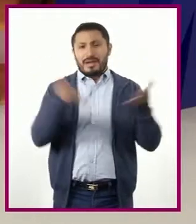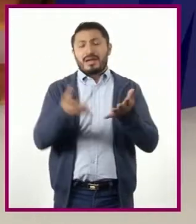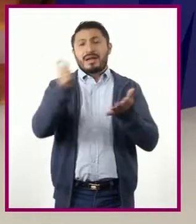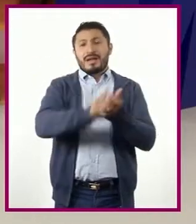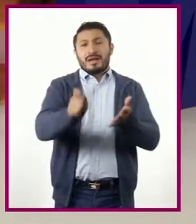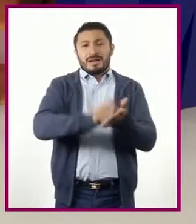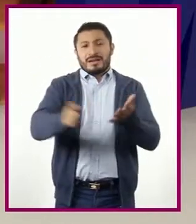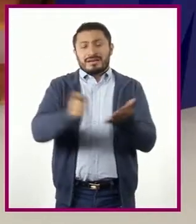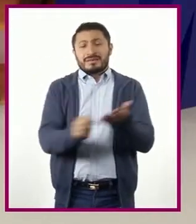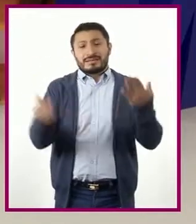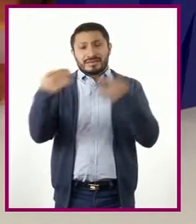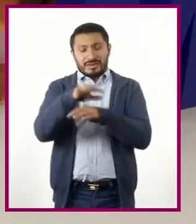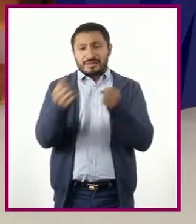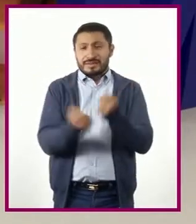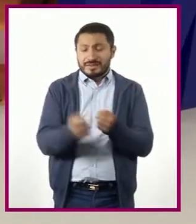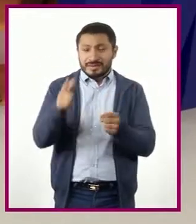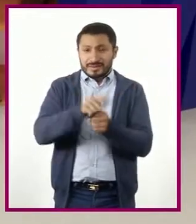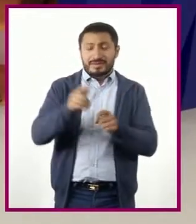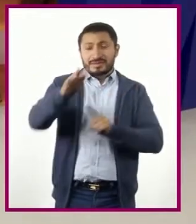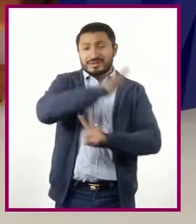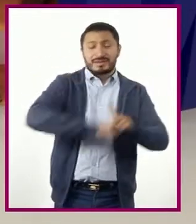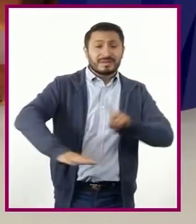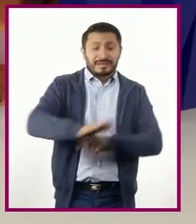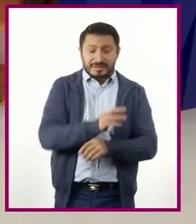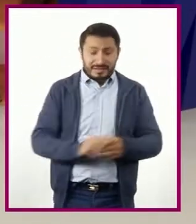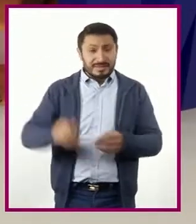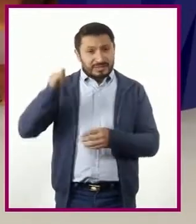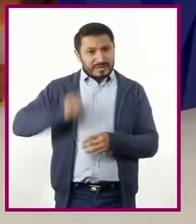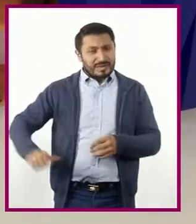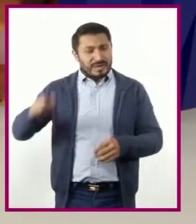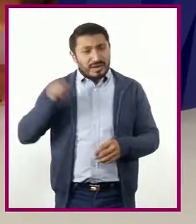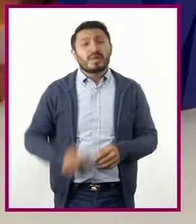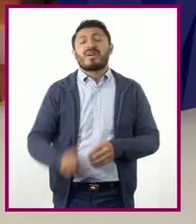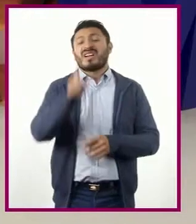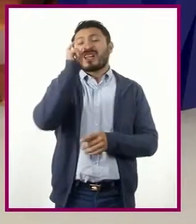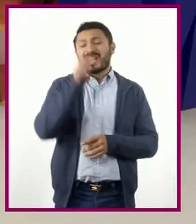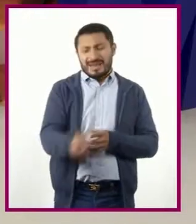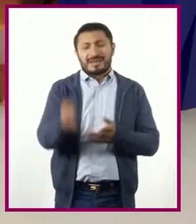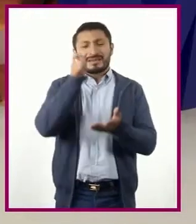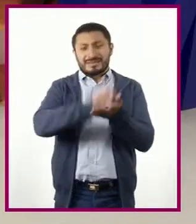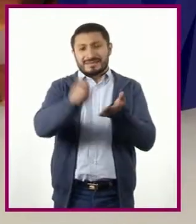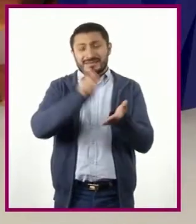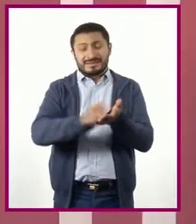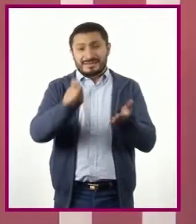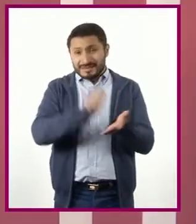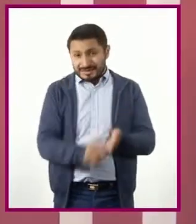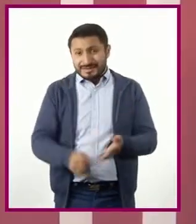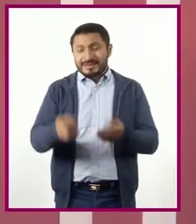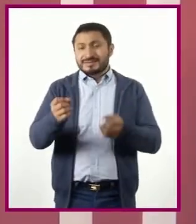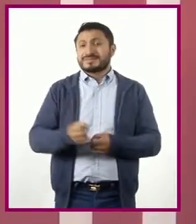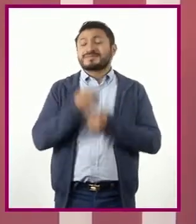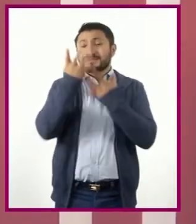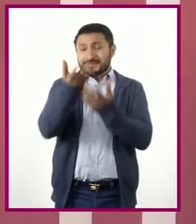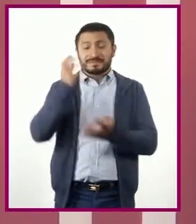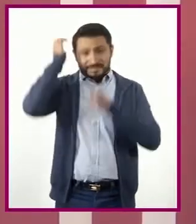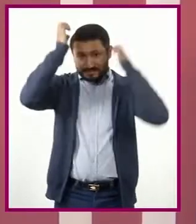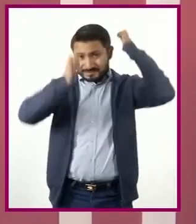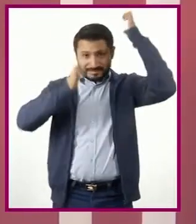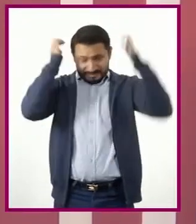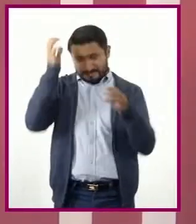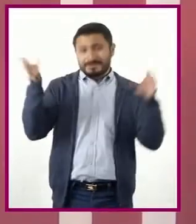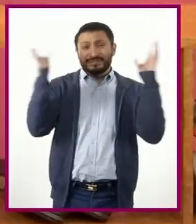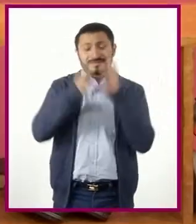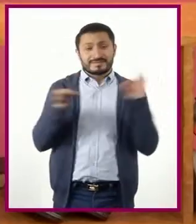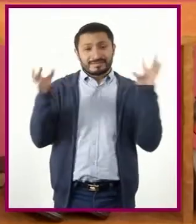que aborden el contexto social del Renacimiento. Es decir, vamos a redactar un texto expositivo en el cual